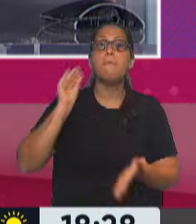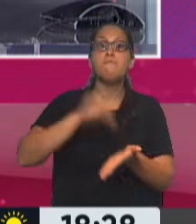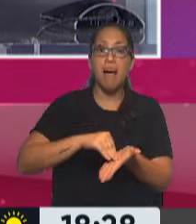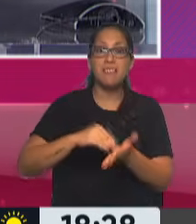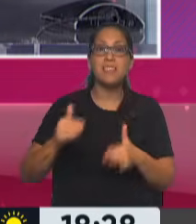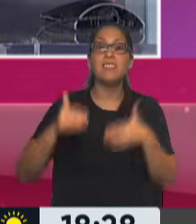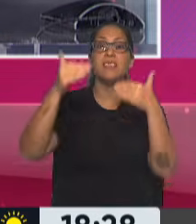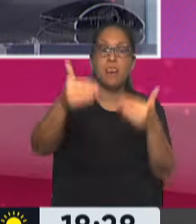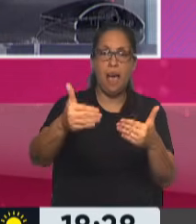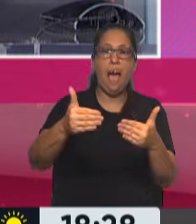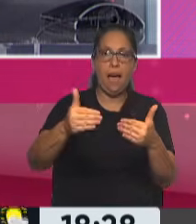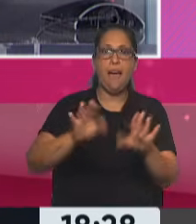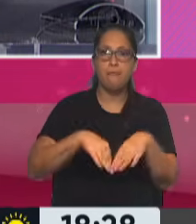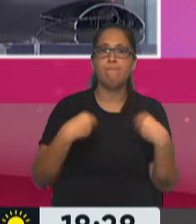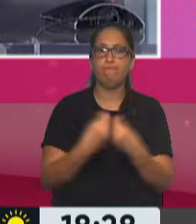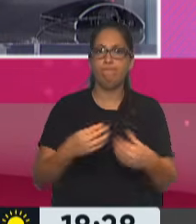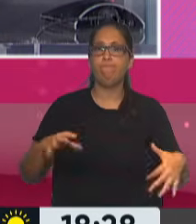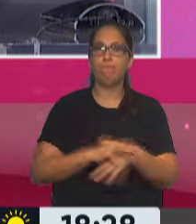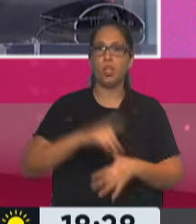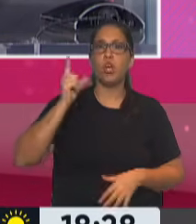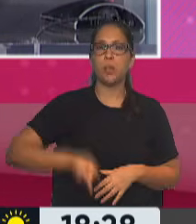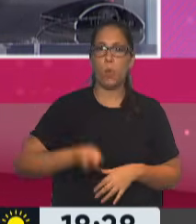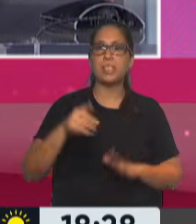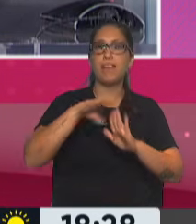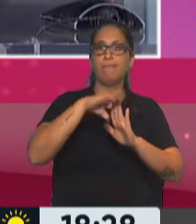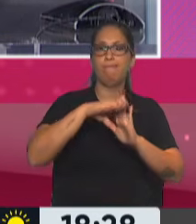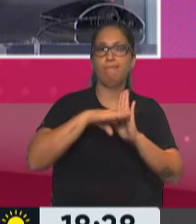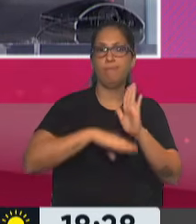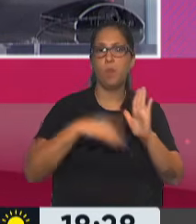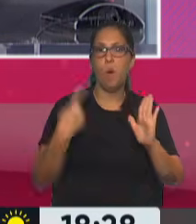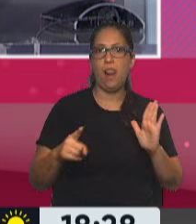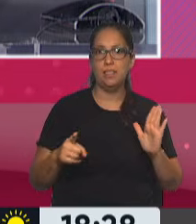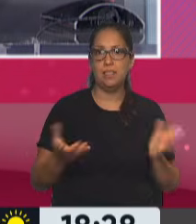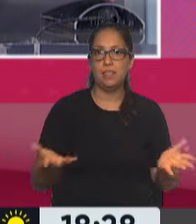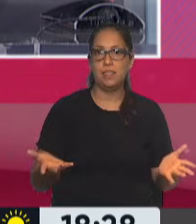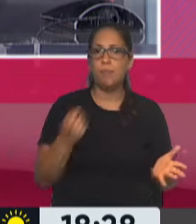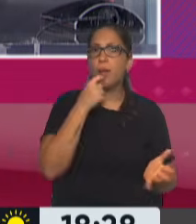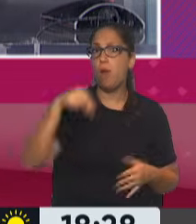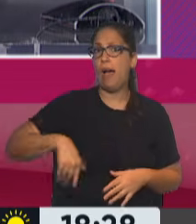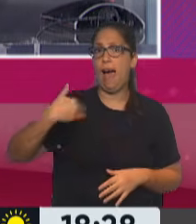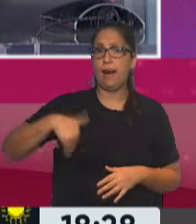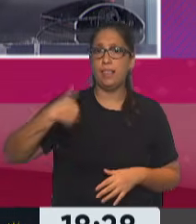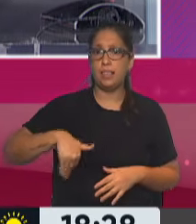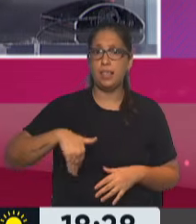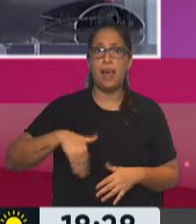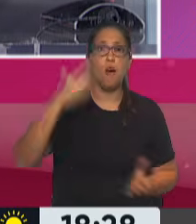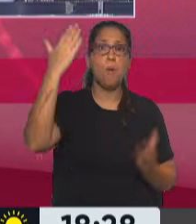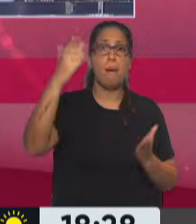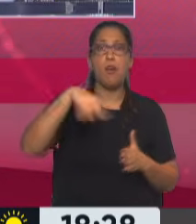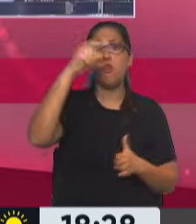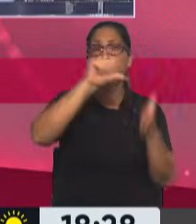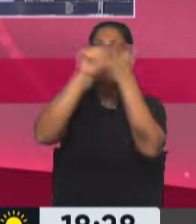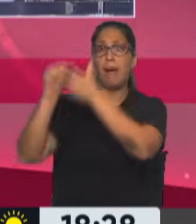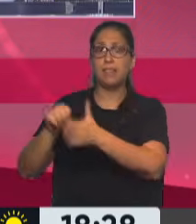la utilización de los dispositivos tecnológicos. Porque rápidamente, si tomo el parámetro con Argentina en los índices internacionales, vos